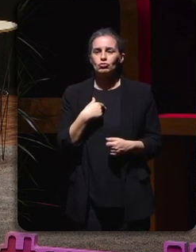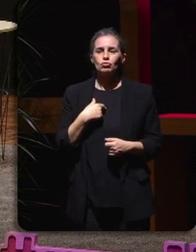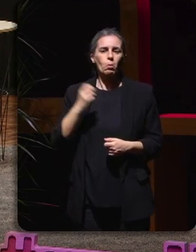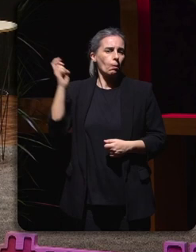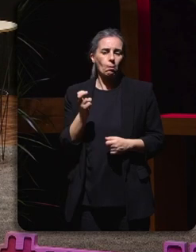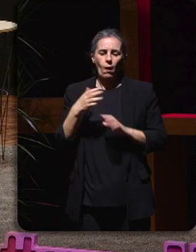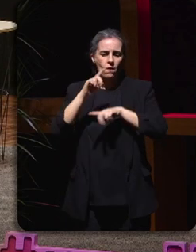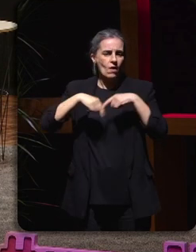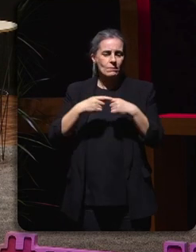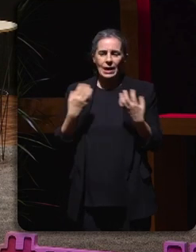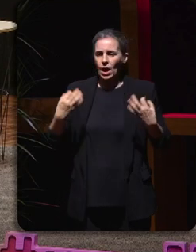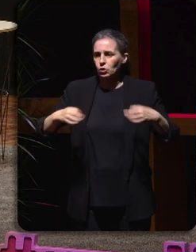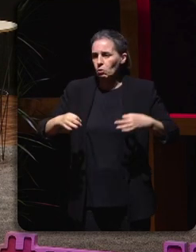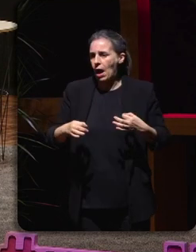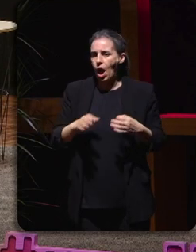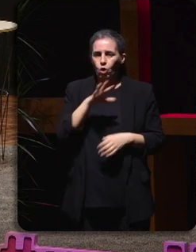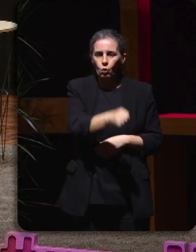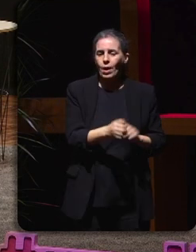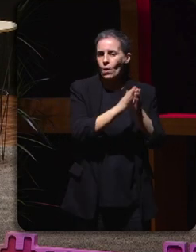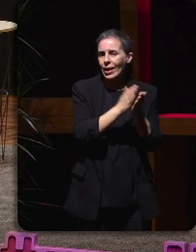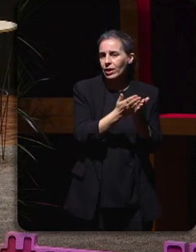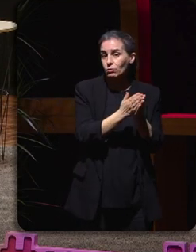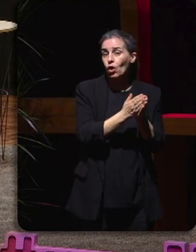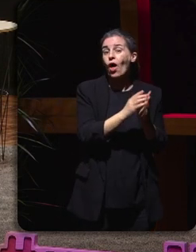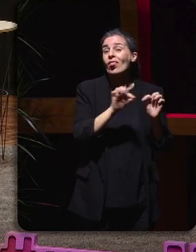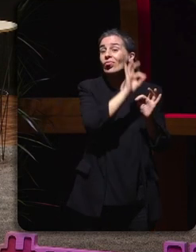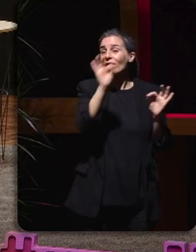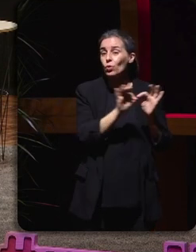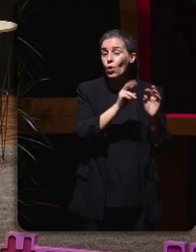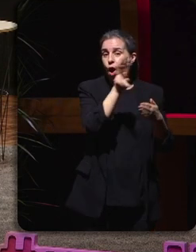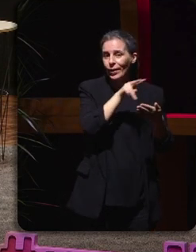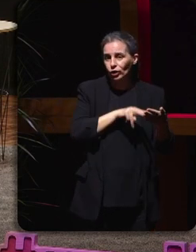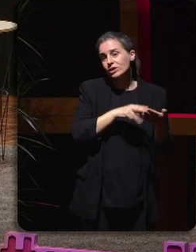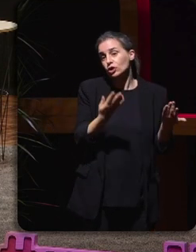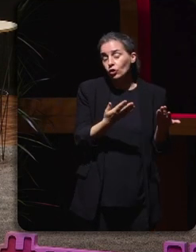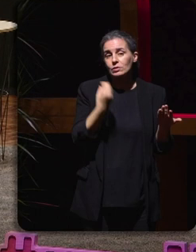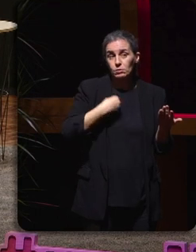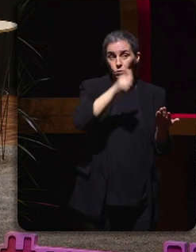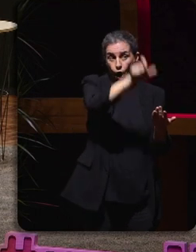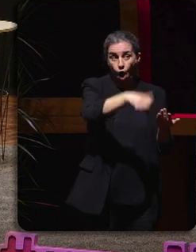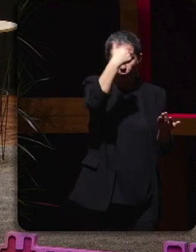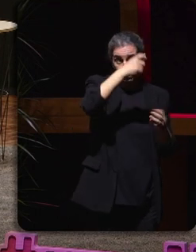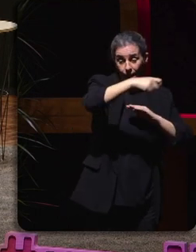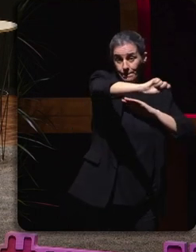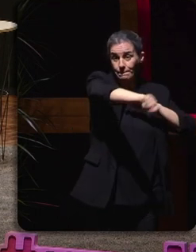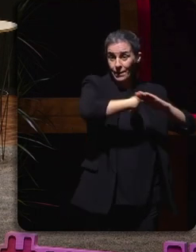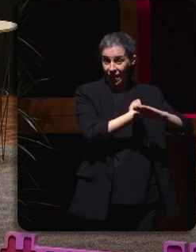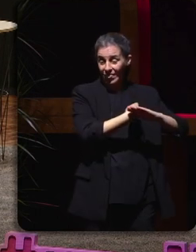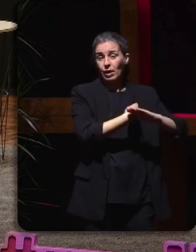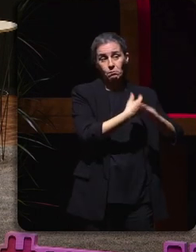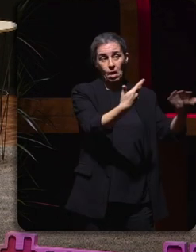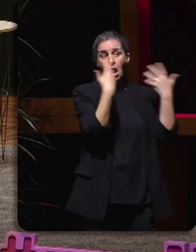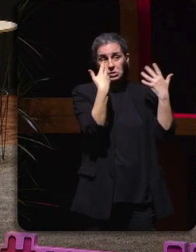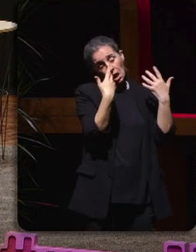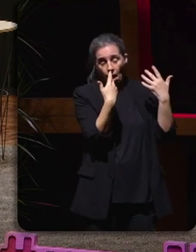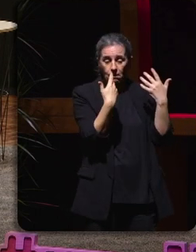muy normal en la que comprábamos los libros del círculo de electores entonces leían lo que te recomendaba el señor que lo vendía que sería pues lo que es más